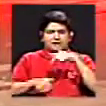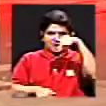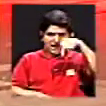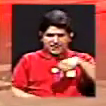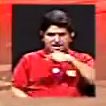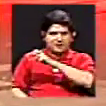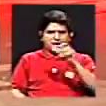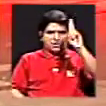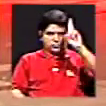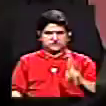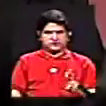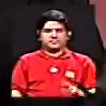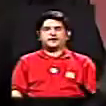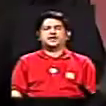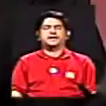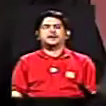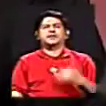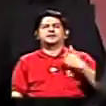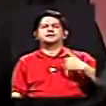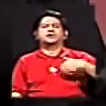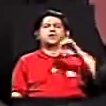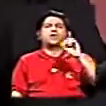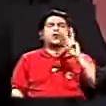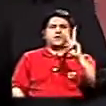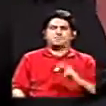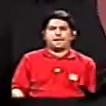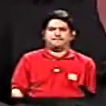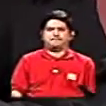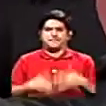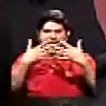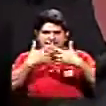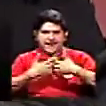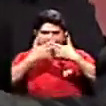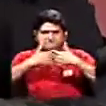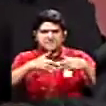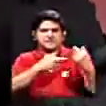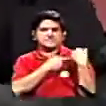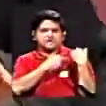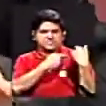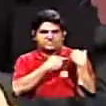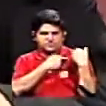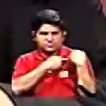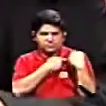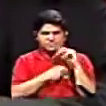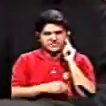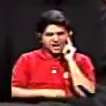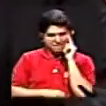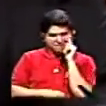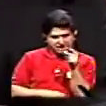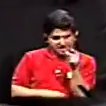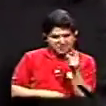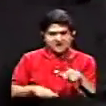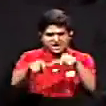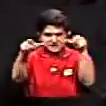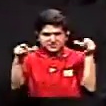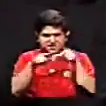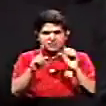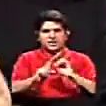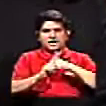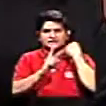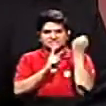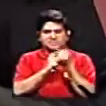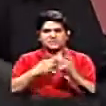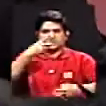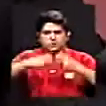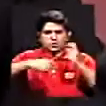Rica. Don Olman, la empresa que estaba a cargo, que está a cargo de esta zona donde ocurrió